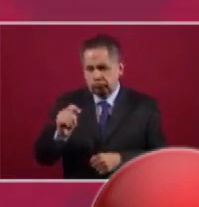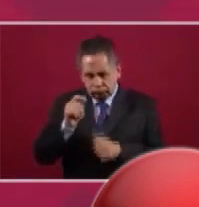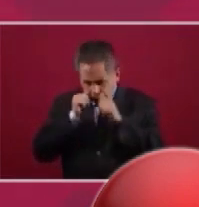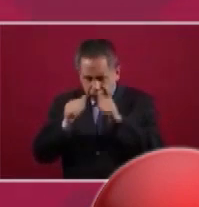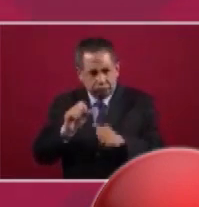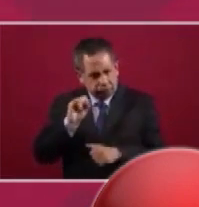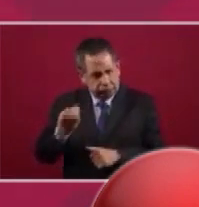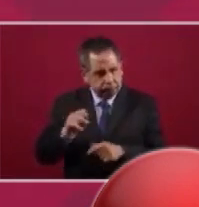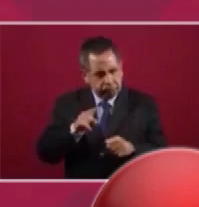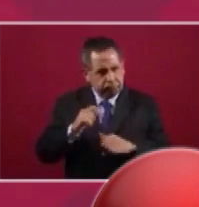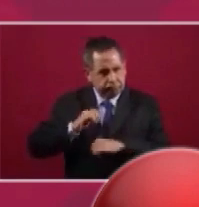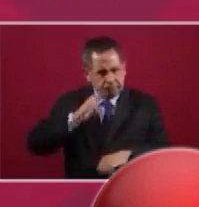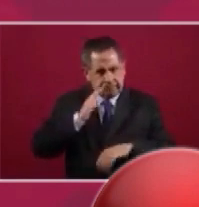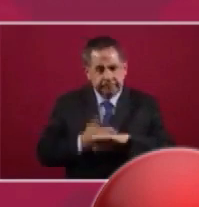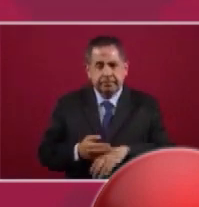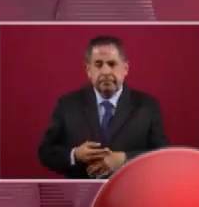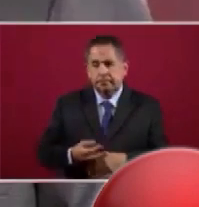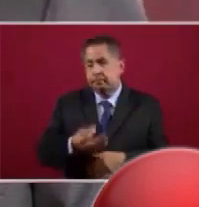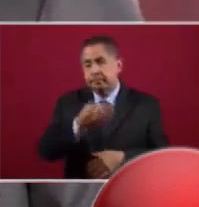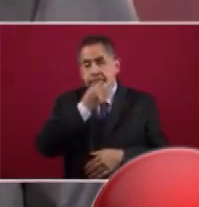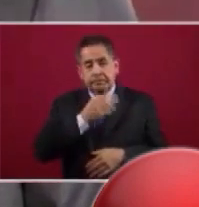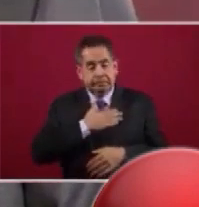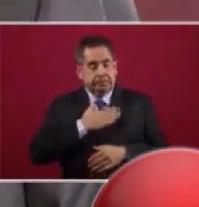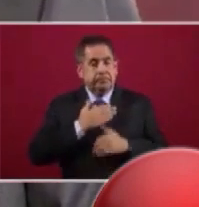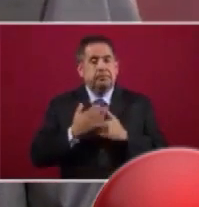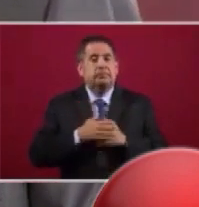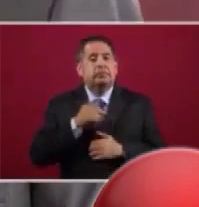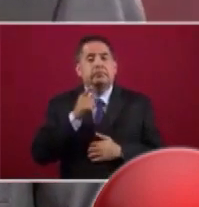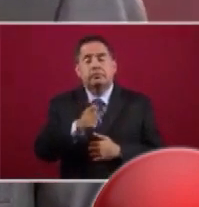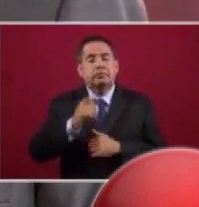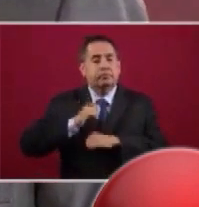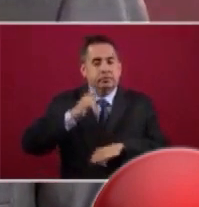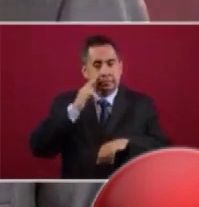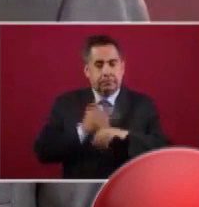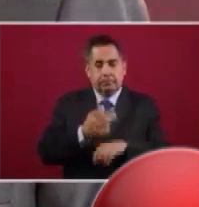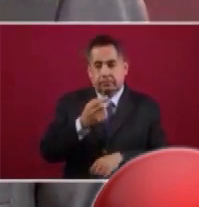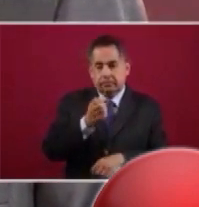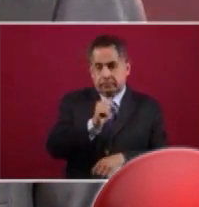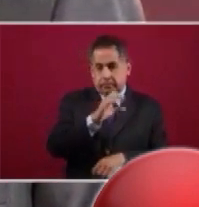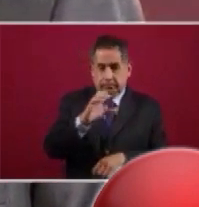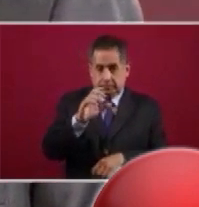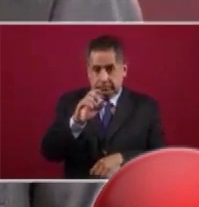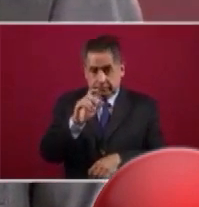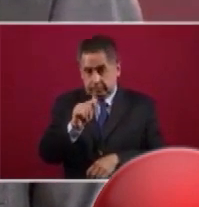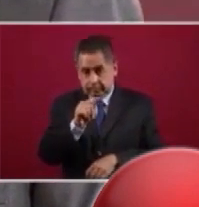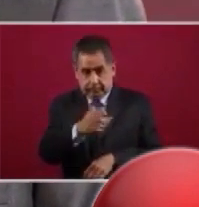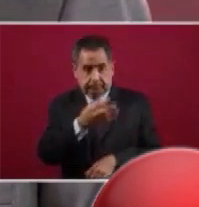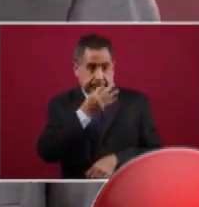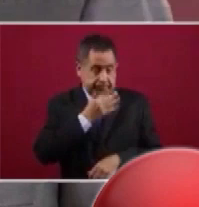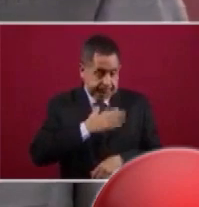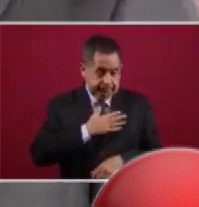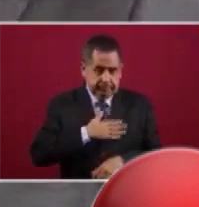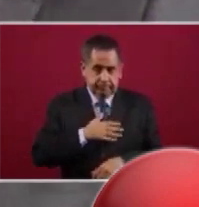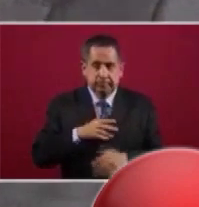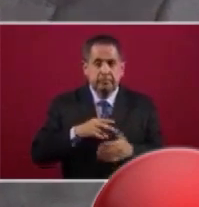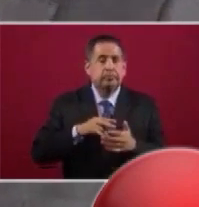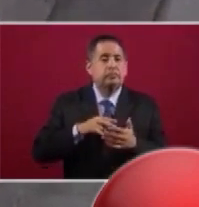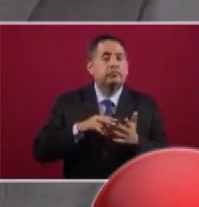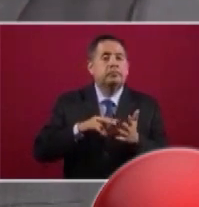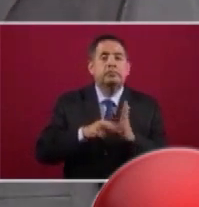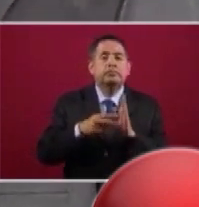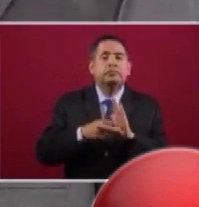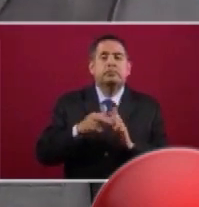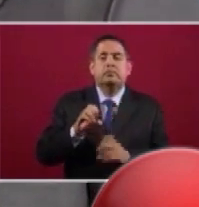Transportes. Me informó el secretario, el ingeniero Jiménez